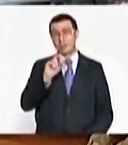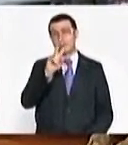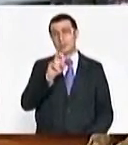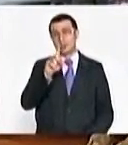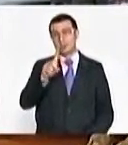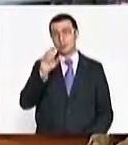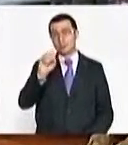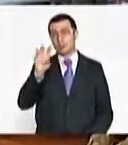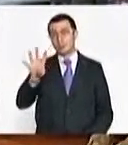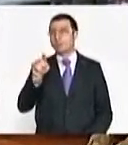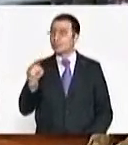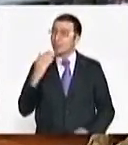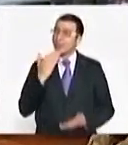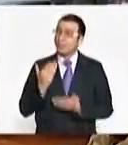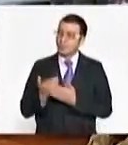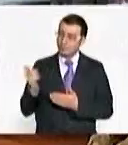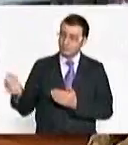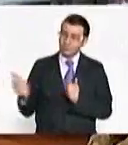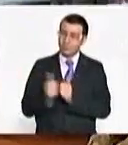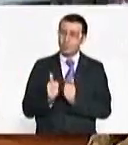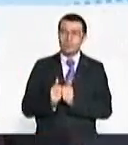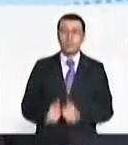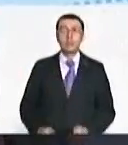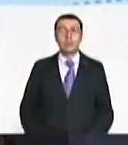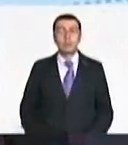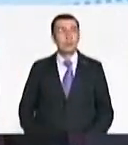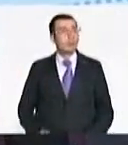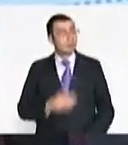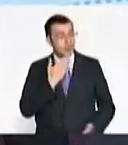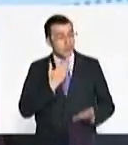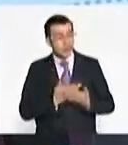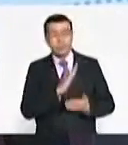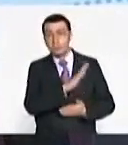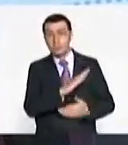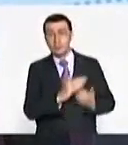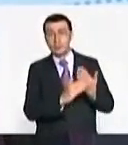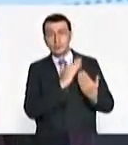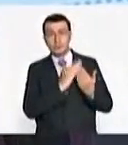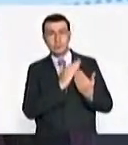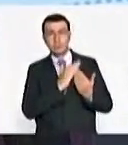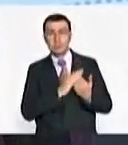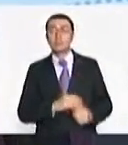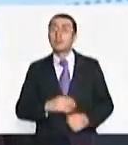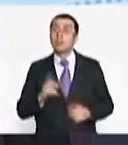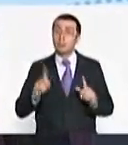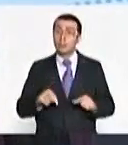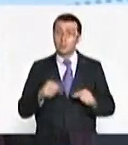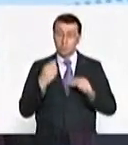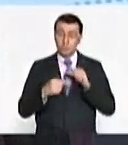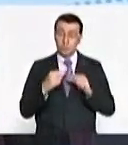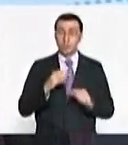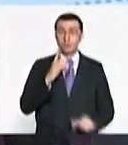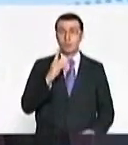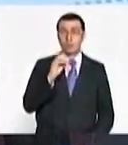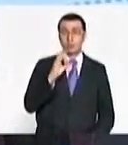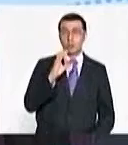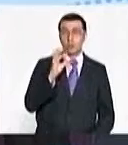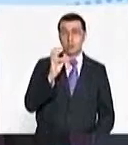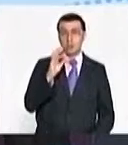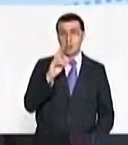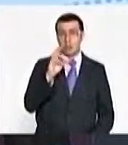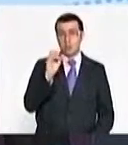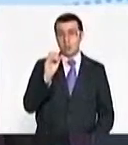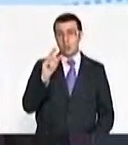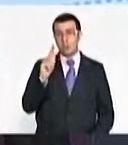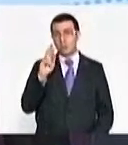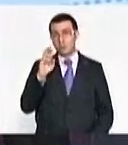330-7104. Doctor Freddy, muchas gracias por estar con nosotros. Muchas gracias, doctor, por la invitación, y el correo electrónico doctorfreddyrosero@gmail.com ante